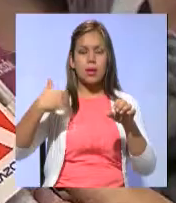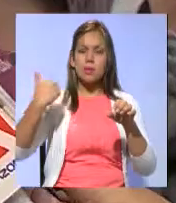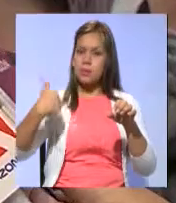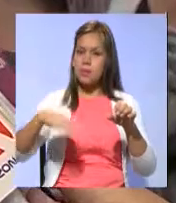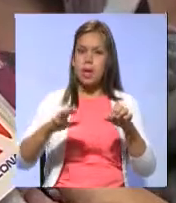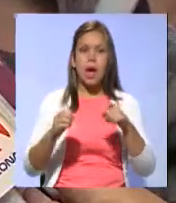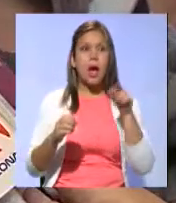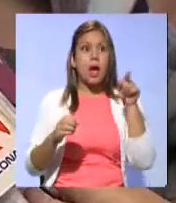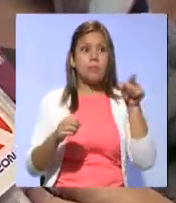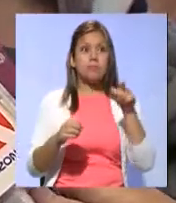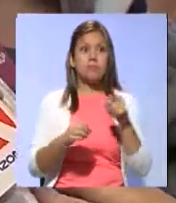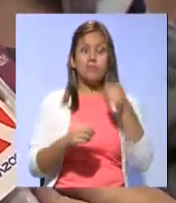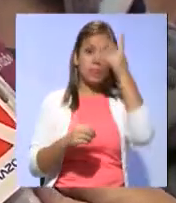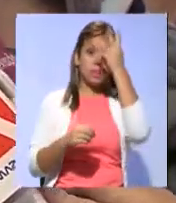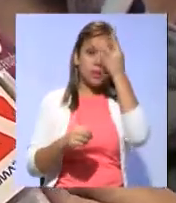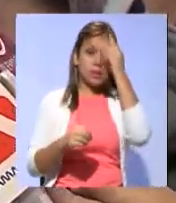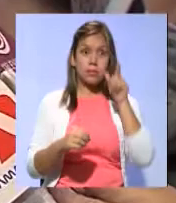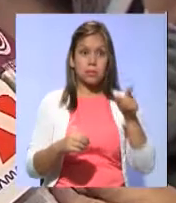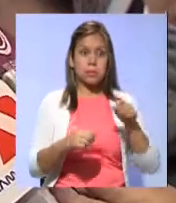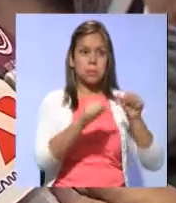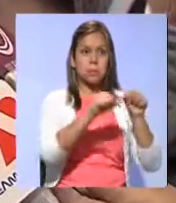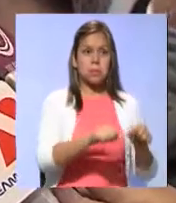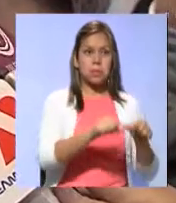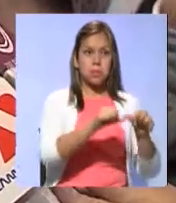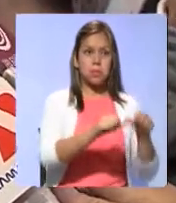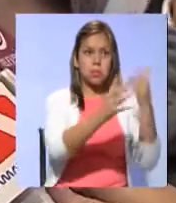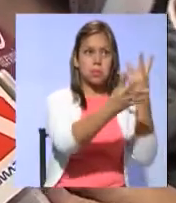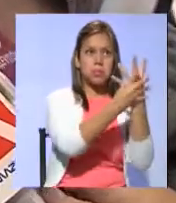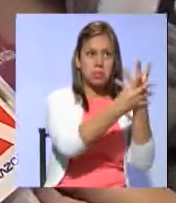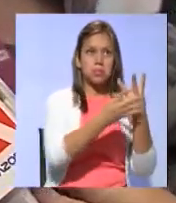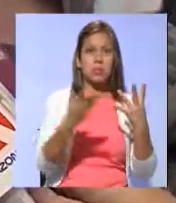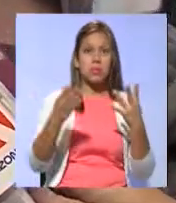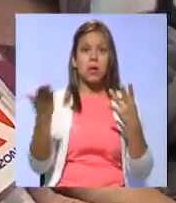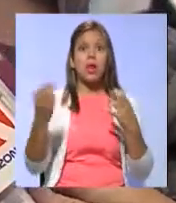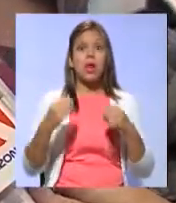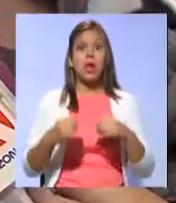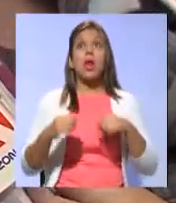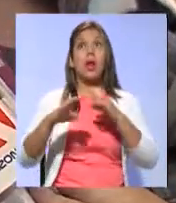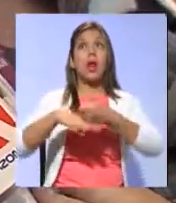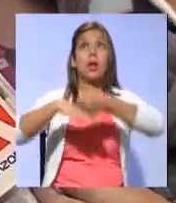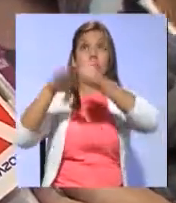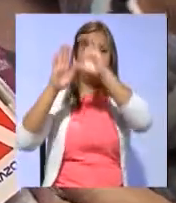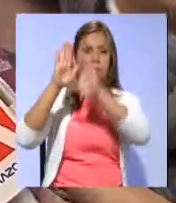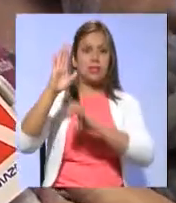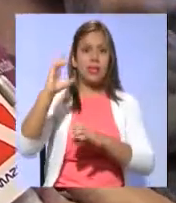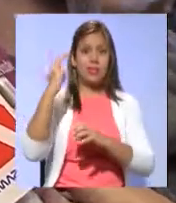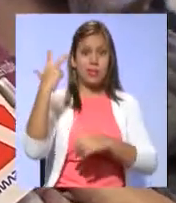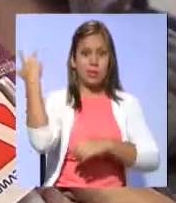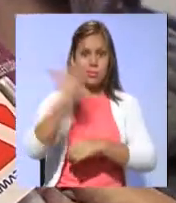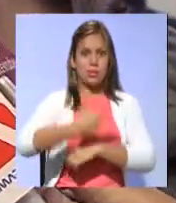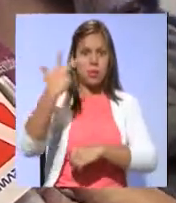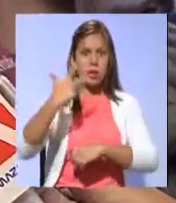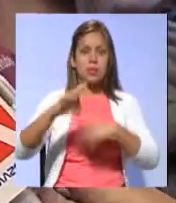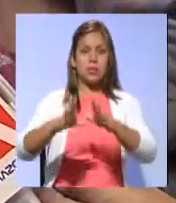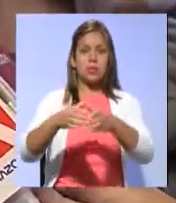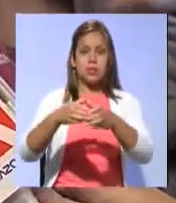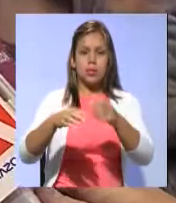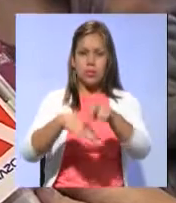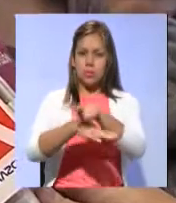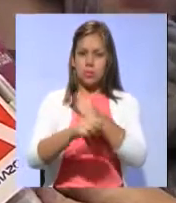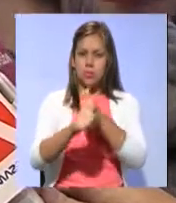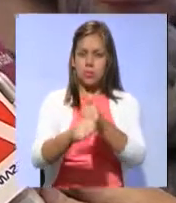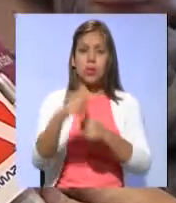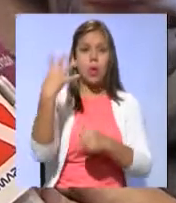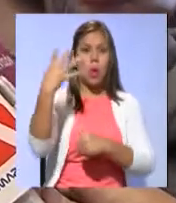cargo. Si ocurre el milagro y la Corte Constitucional emite el dictamen en 3 días y la Comisión de Fiscalización igualmente en